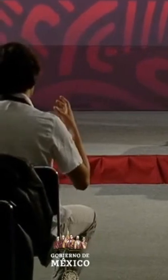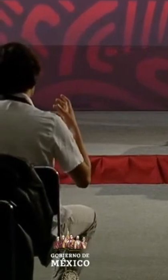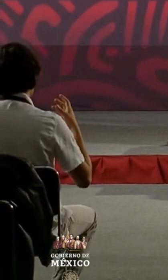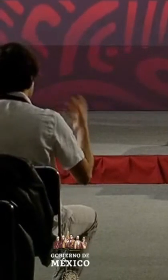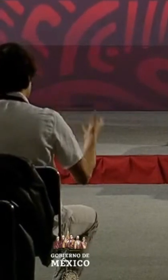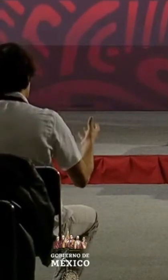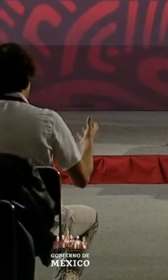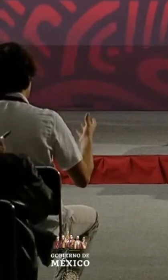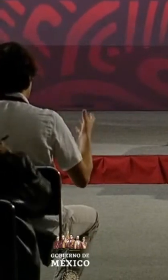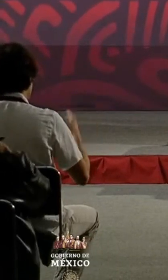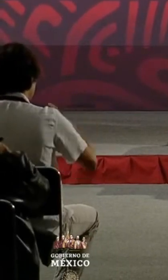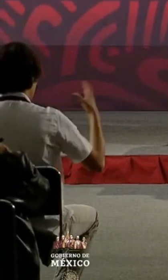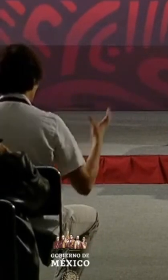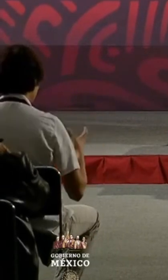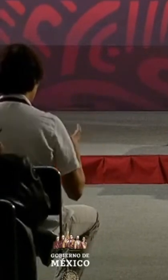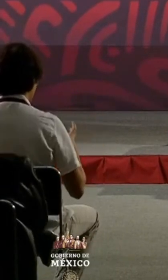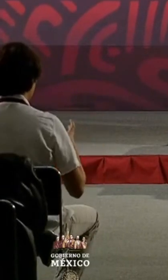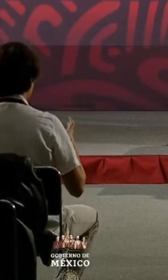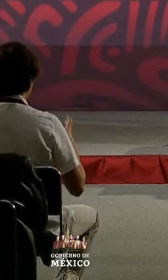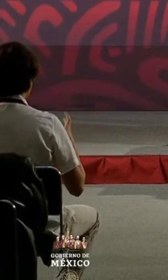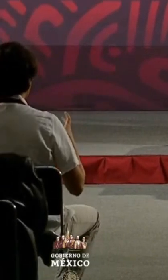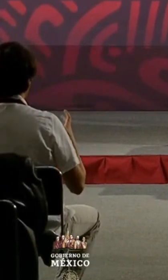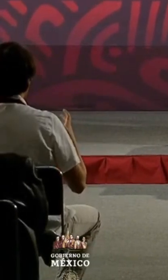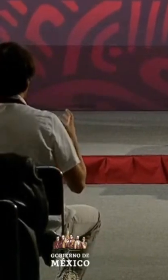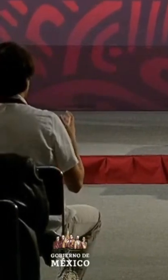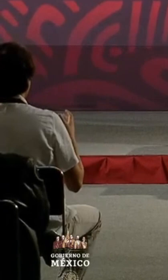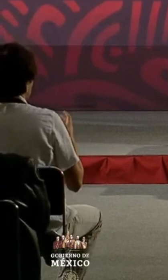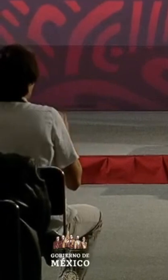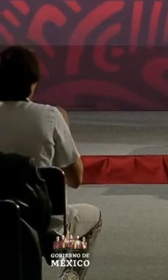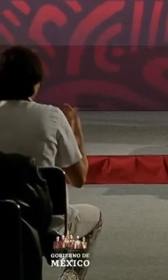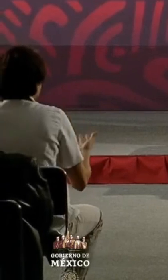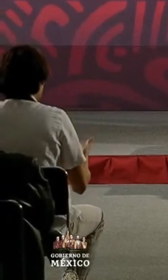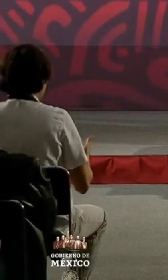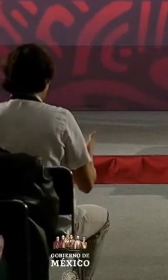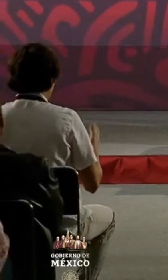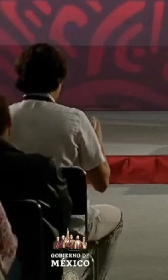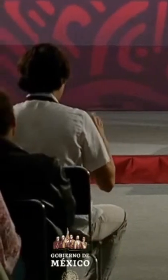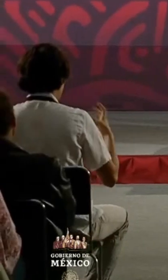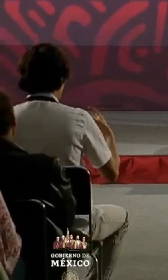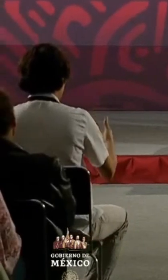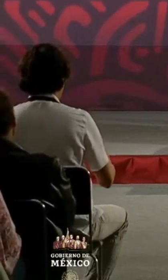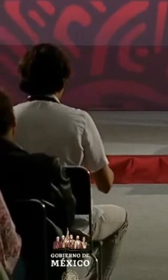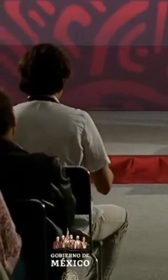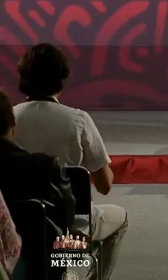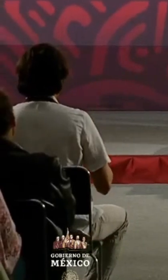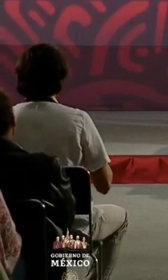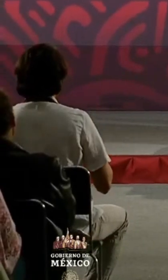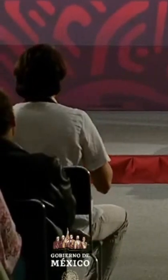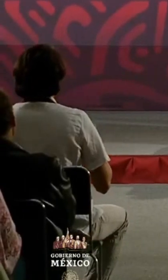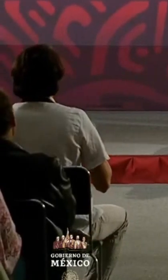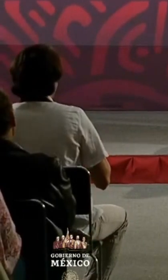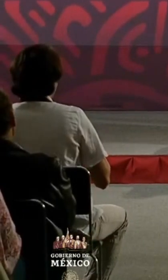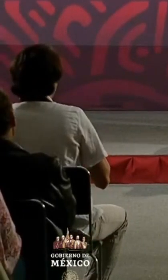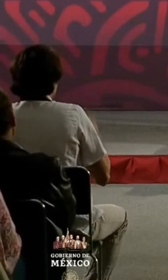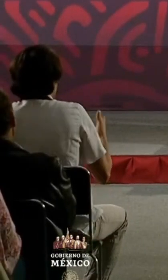sesiones bastante más intensivas, aprovechando las vacaciones, en las cuales muchos maestros no han descansado, ¿no?, y han estado trabajando intensivamente en